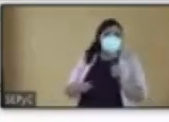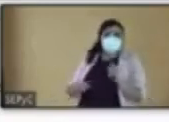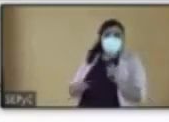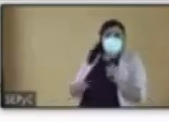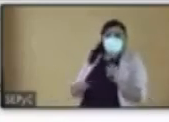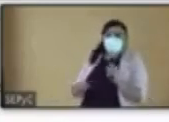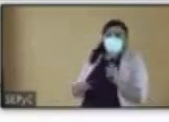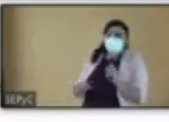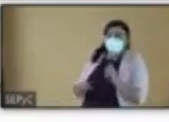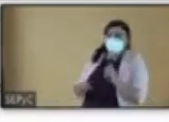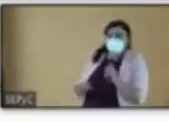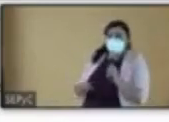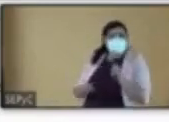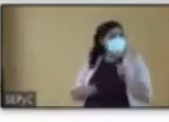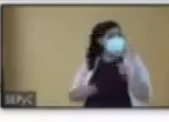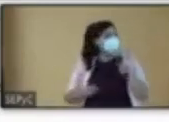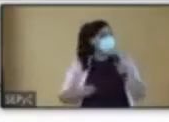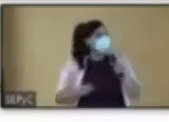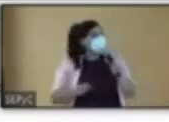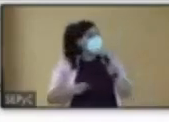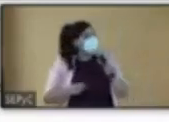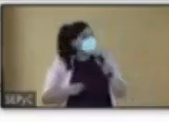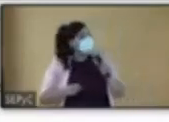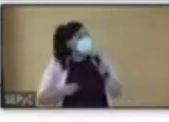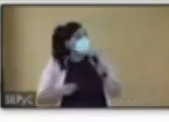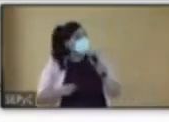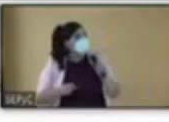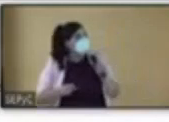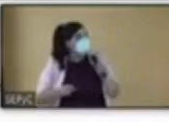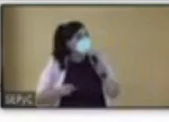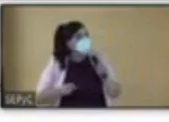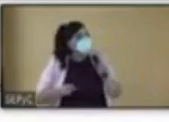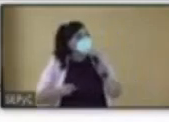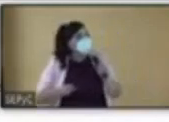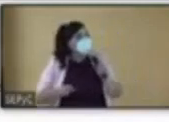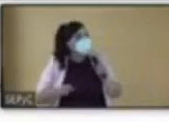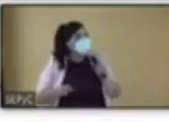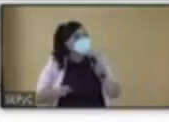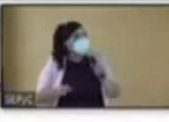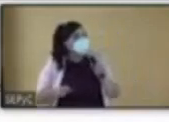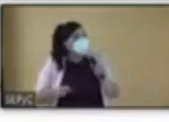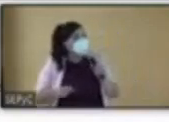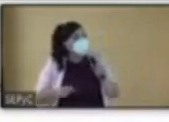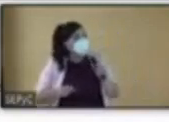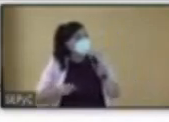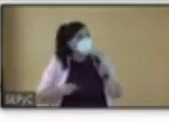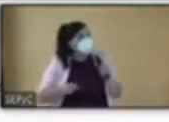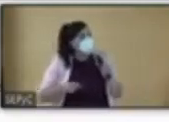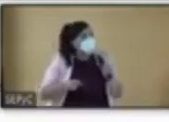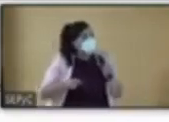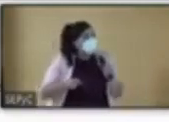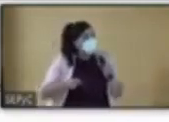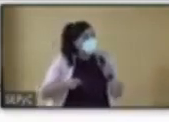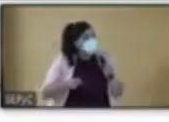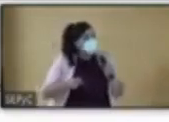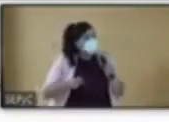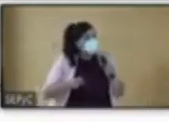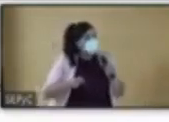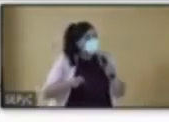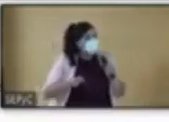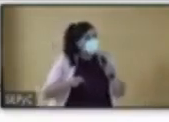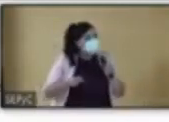su pareja y o su dependiente económico activamente en empresas, sociedades o asociaciones. Esas